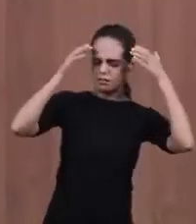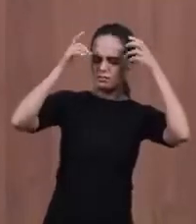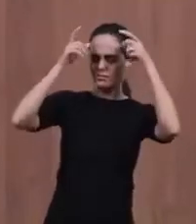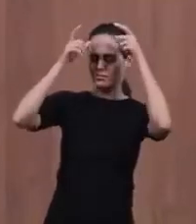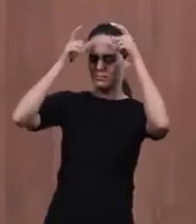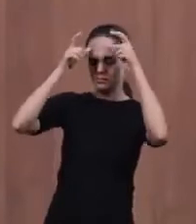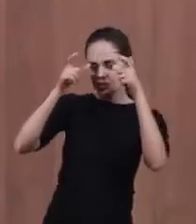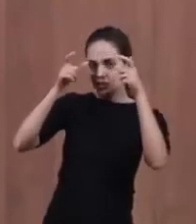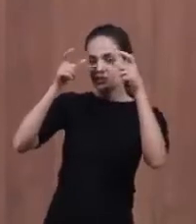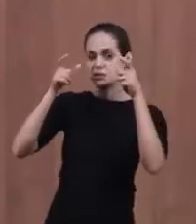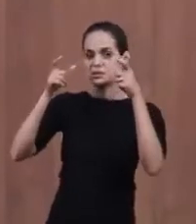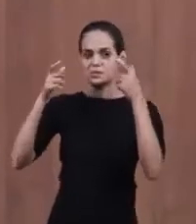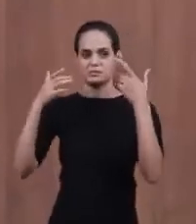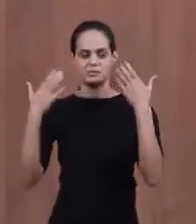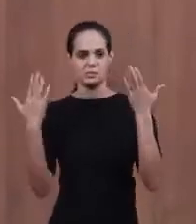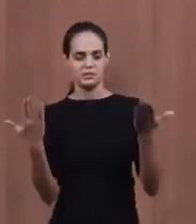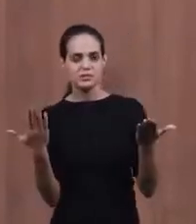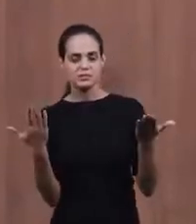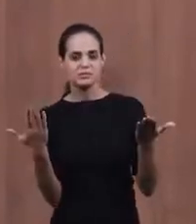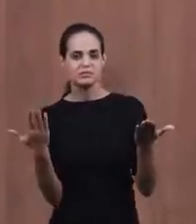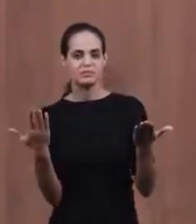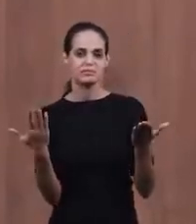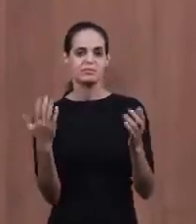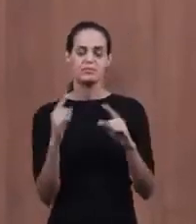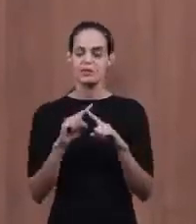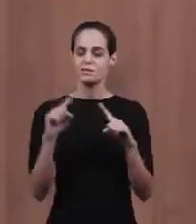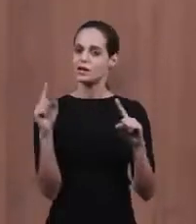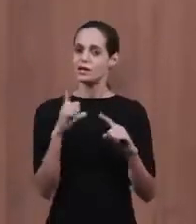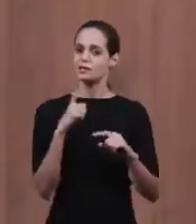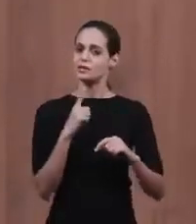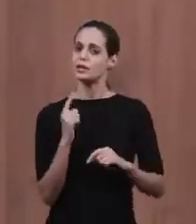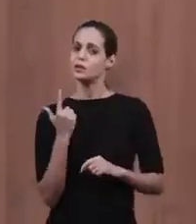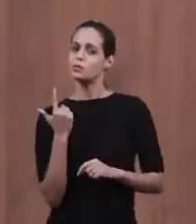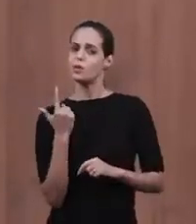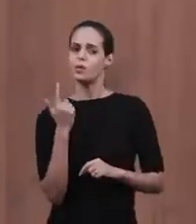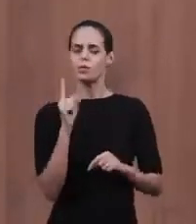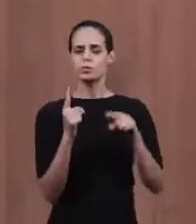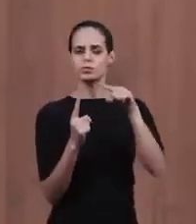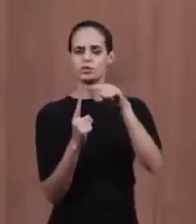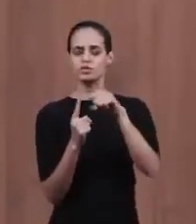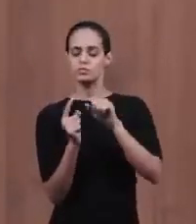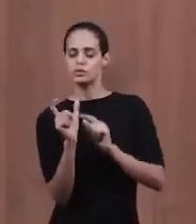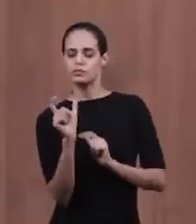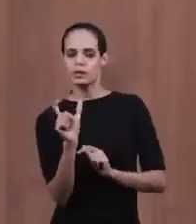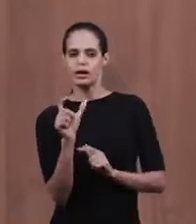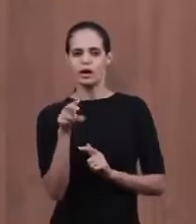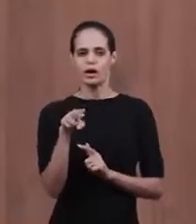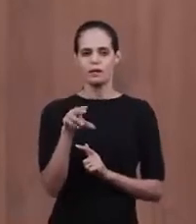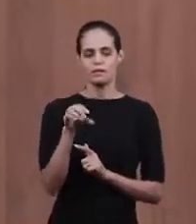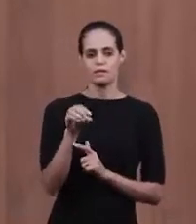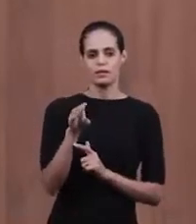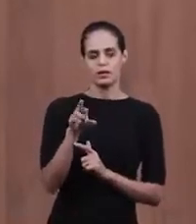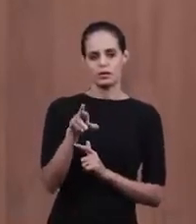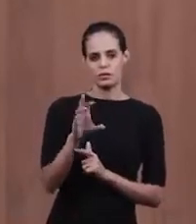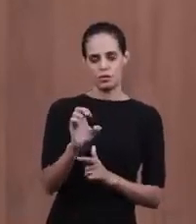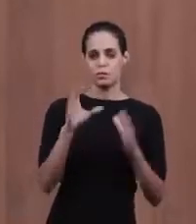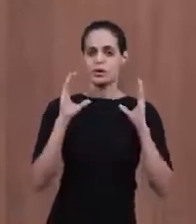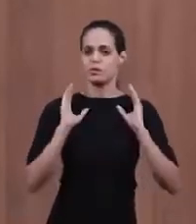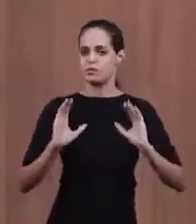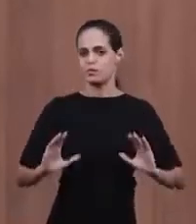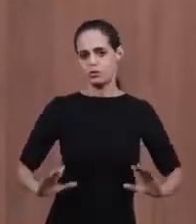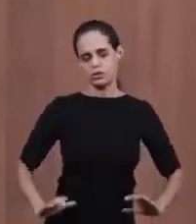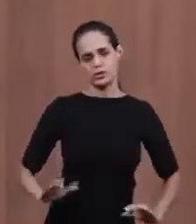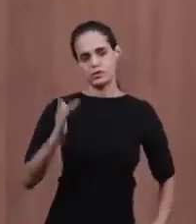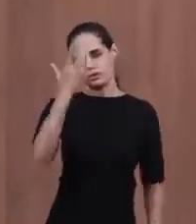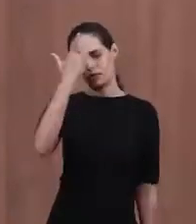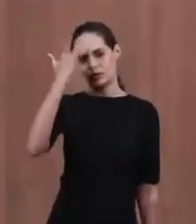princesas, príncipes, duques. Y existe otra nobleza que está en el comportamiento de las